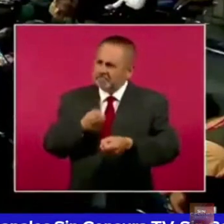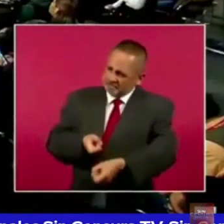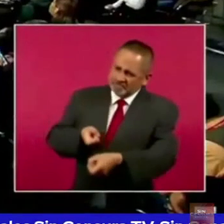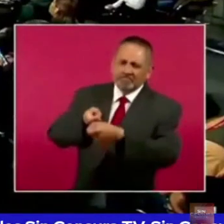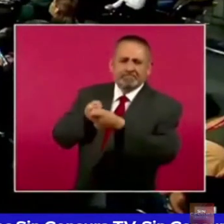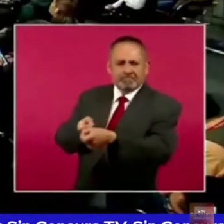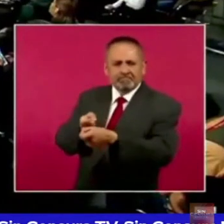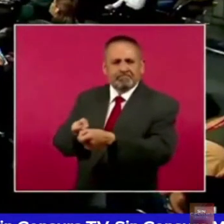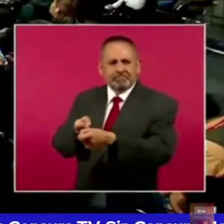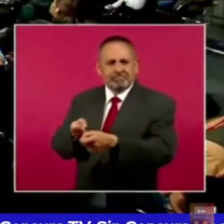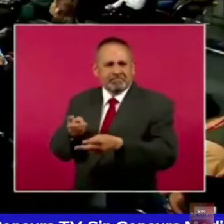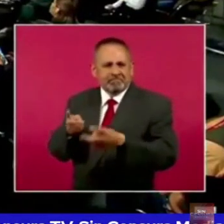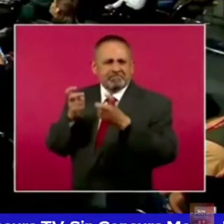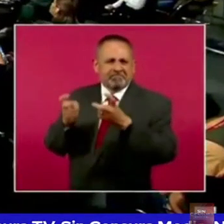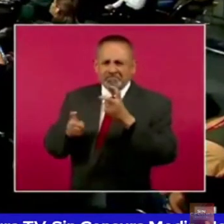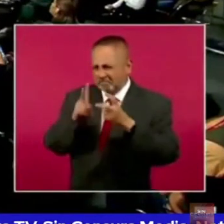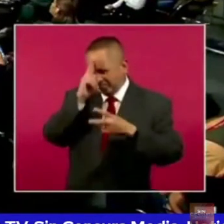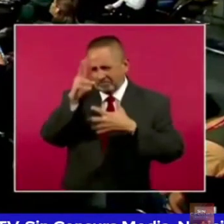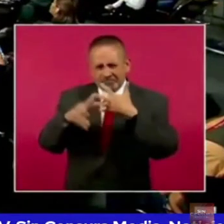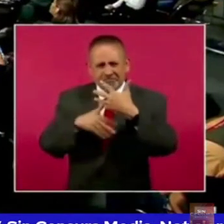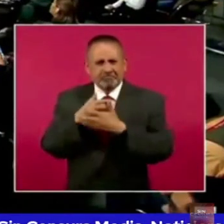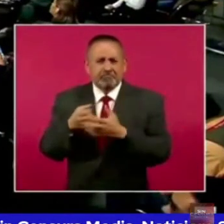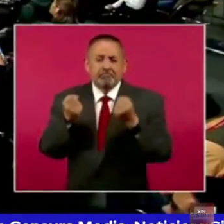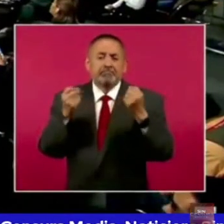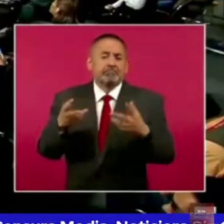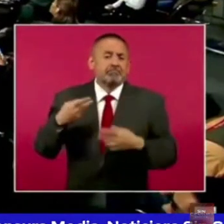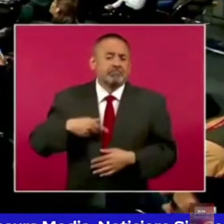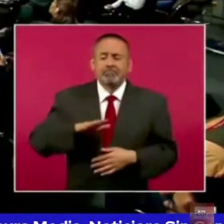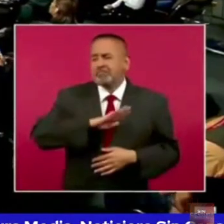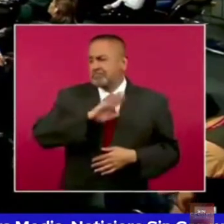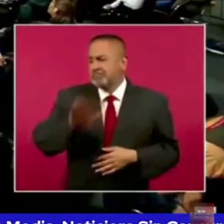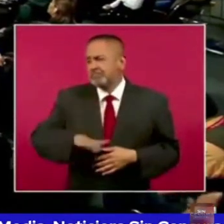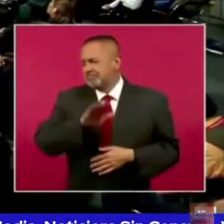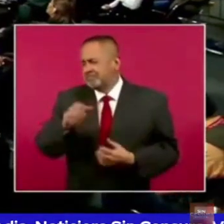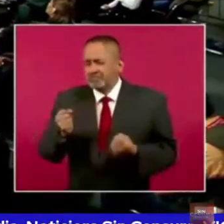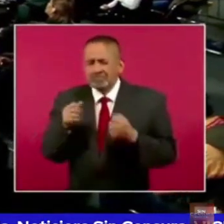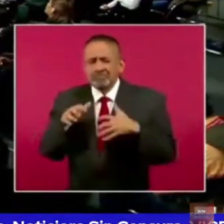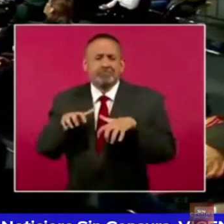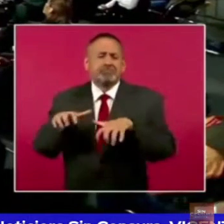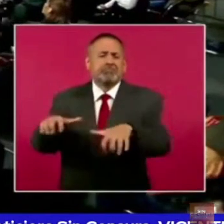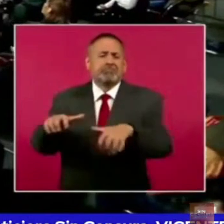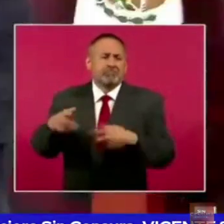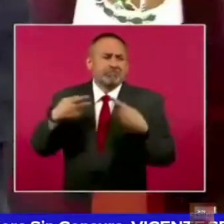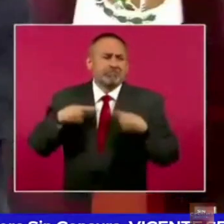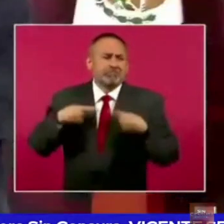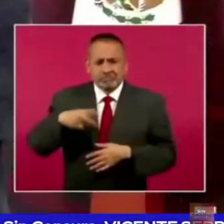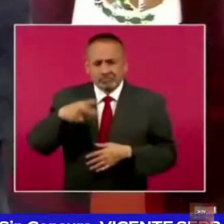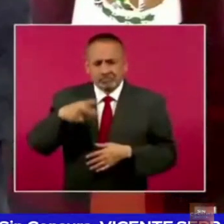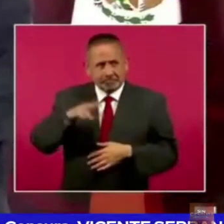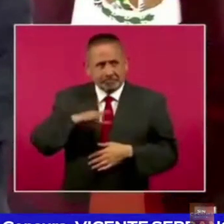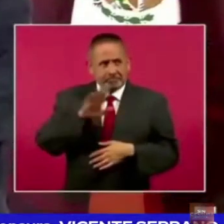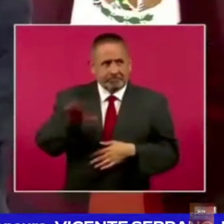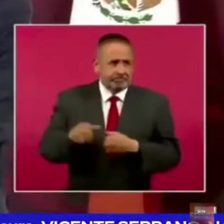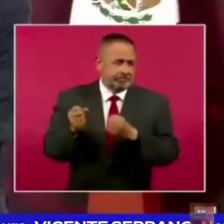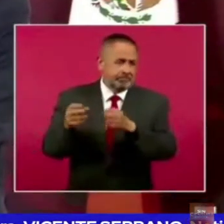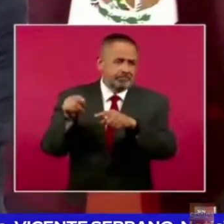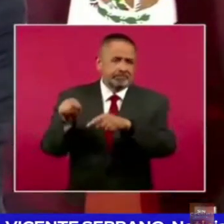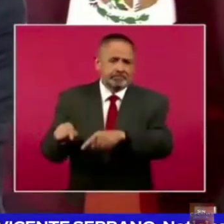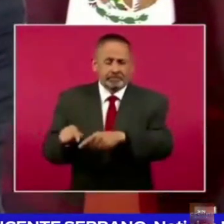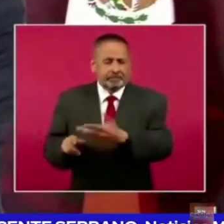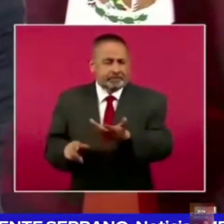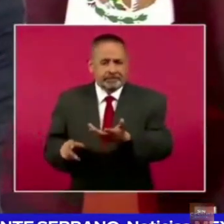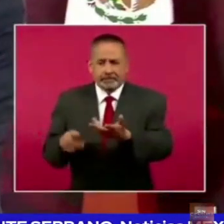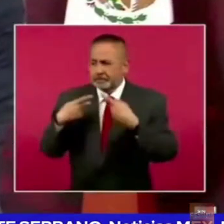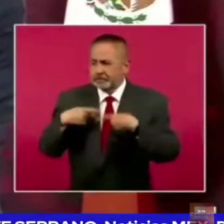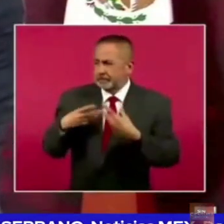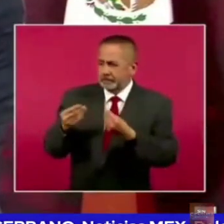para actos violentos. Perdieron la vida con esas armas muchísima gente, muchas